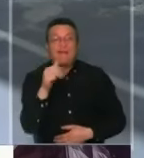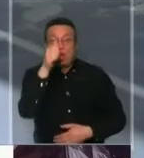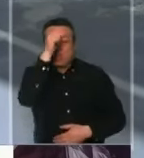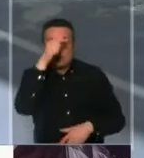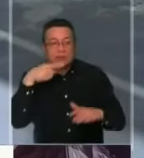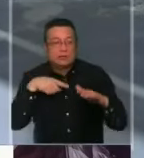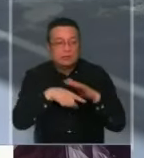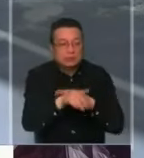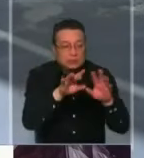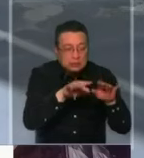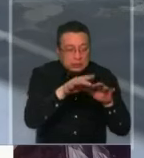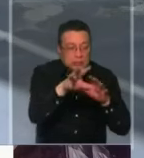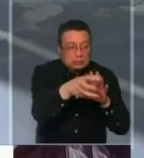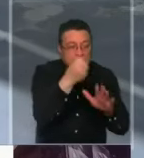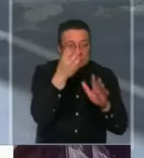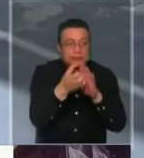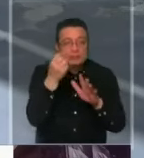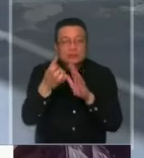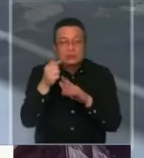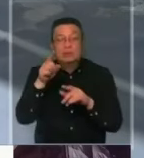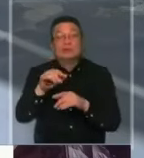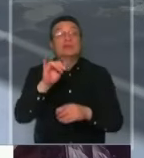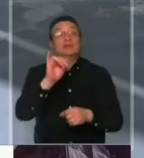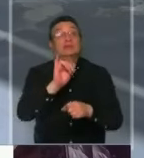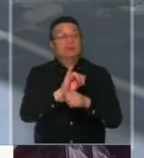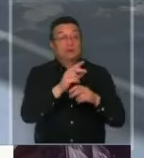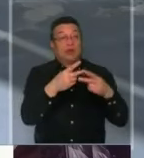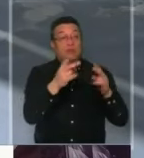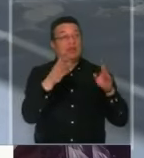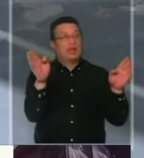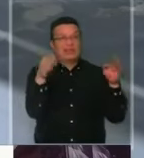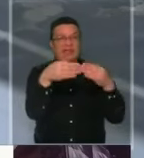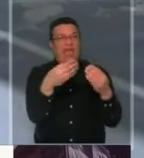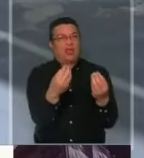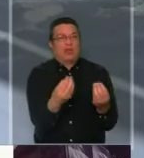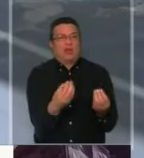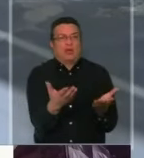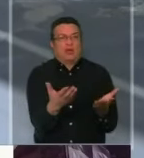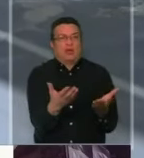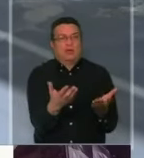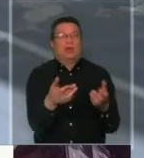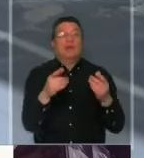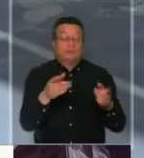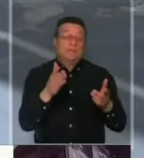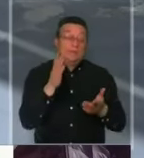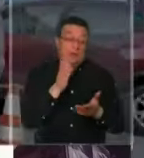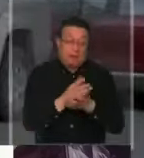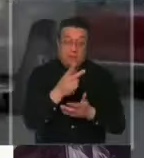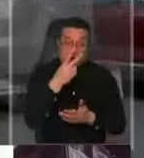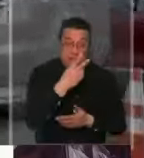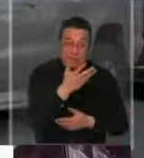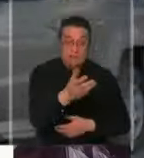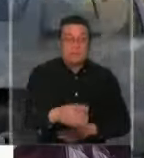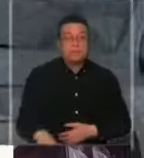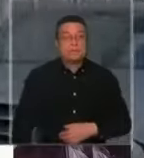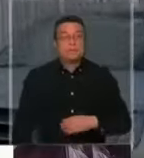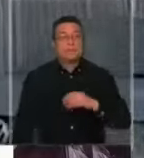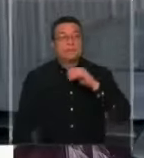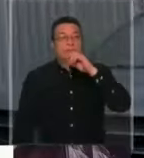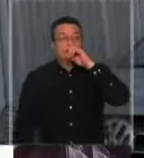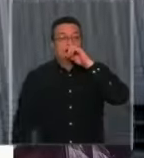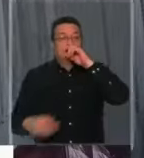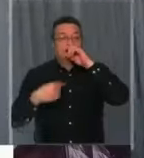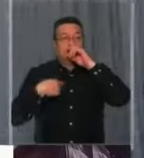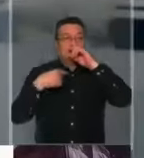y la entidad pública está cerrada esos días. Entonces, por eso, o sea, hay que ver eso.